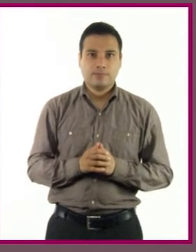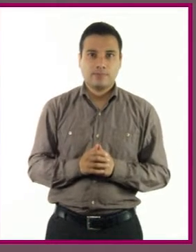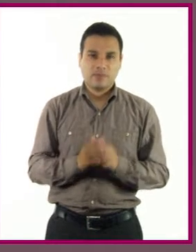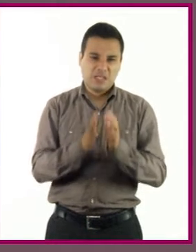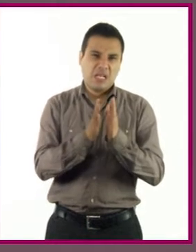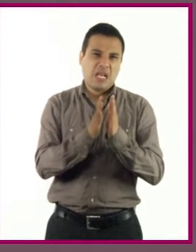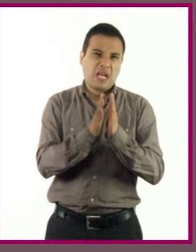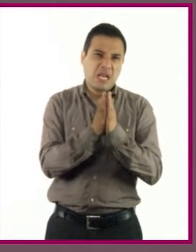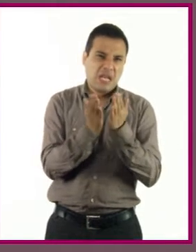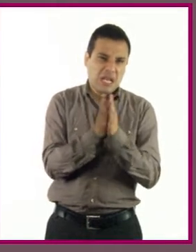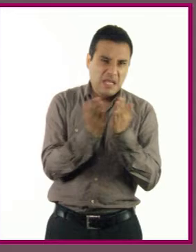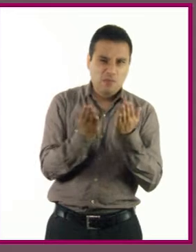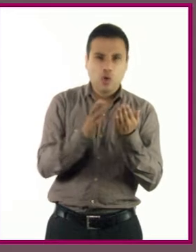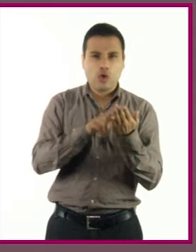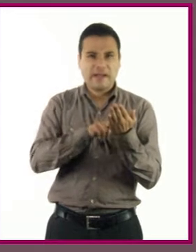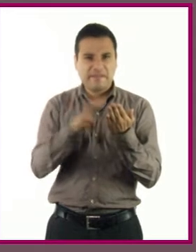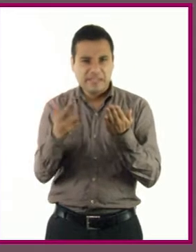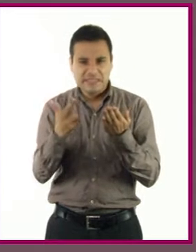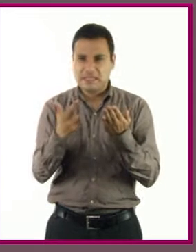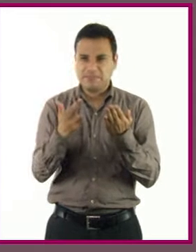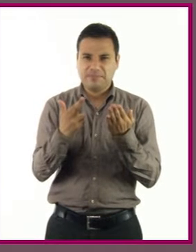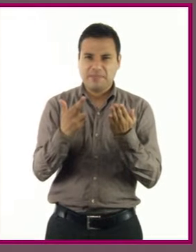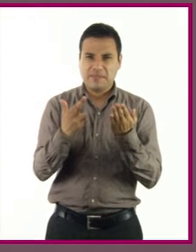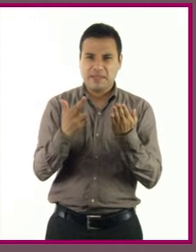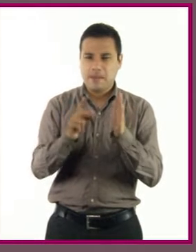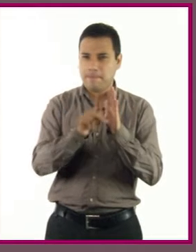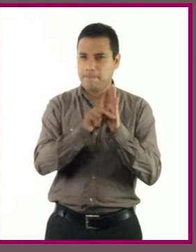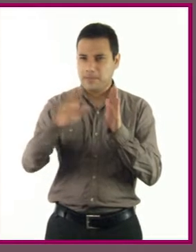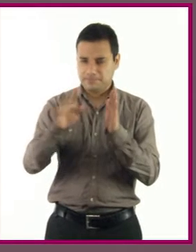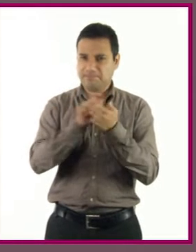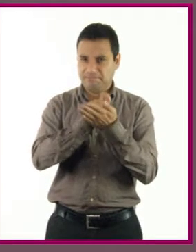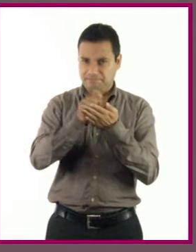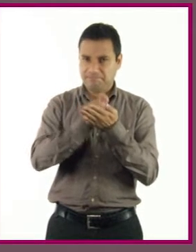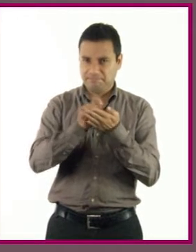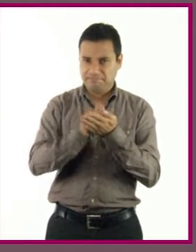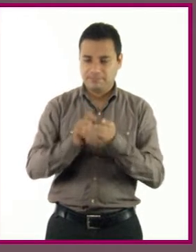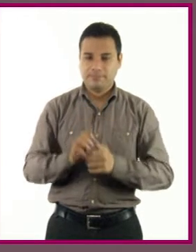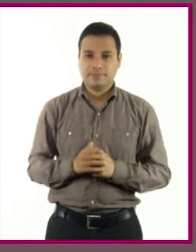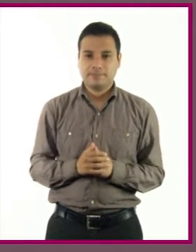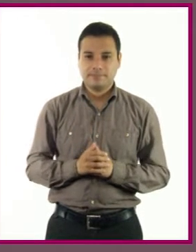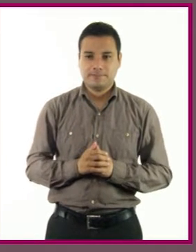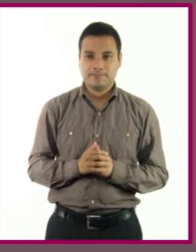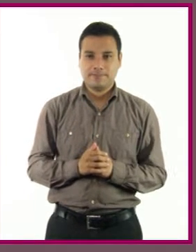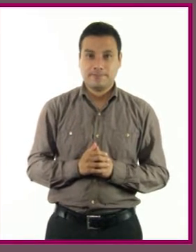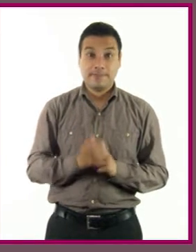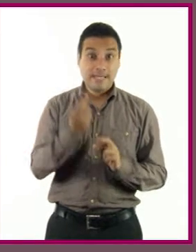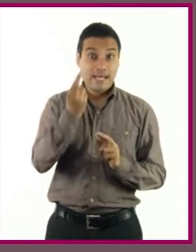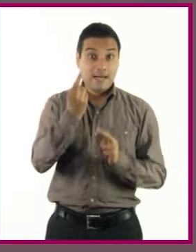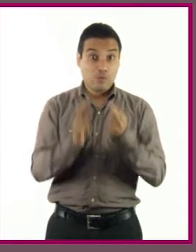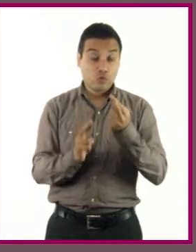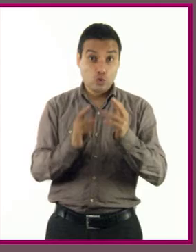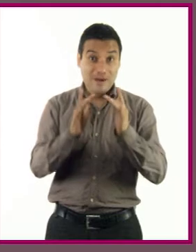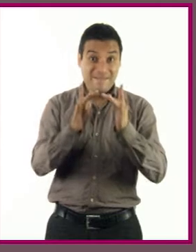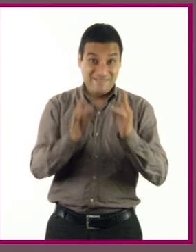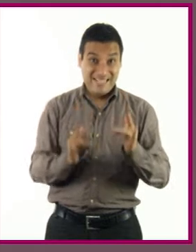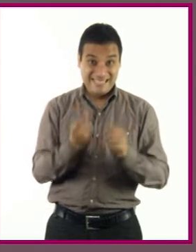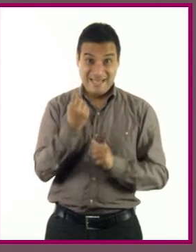sobre educación y trabajando en el diario Analytical Review. Luego de la Revolución Francesa,